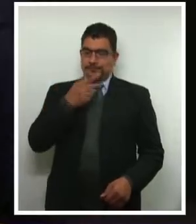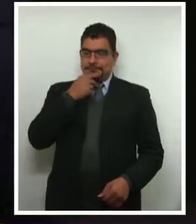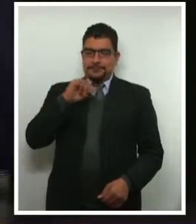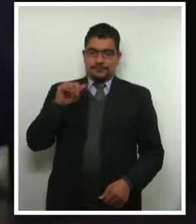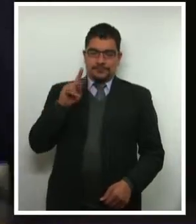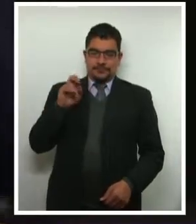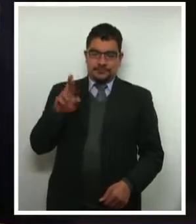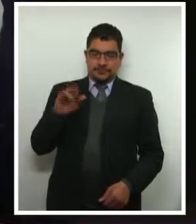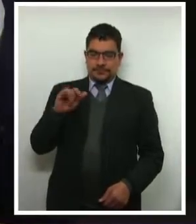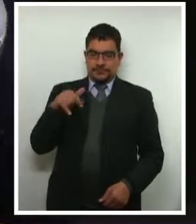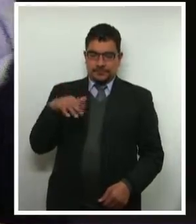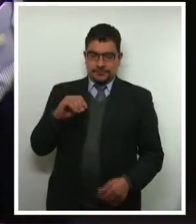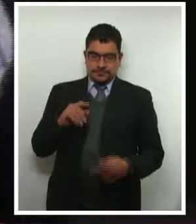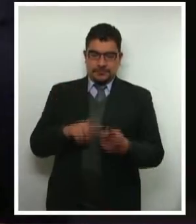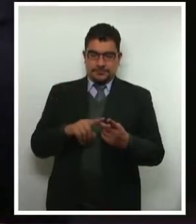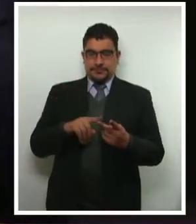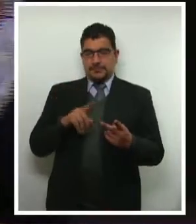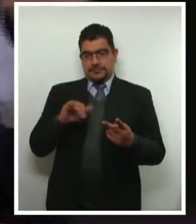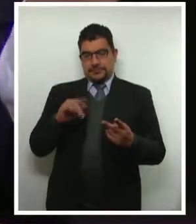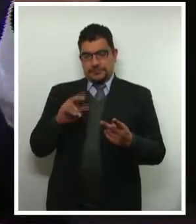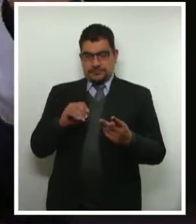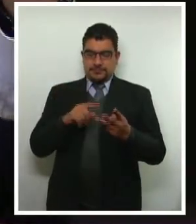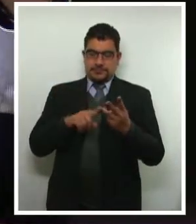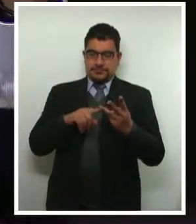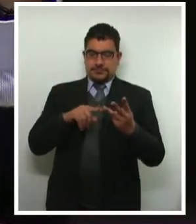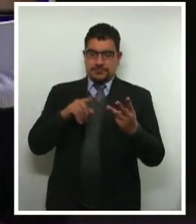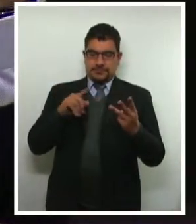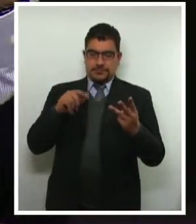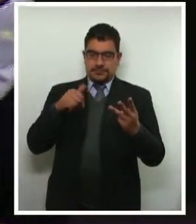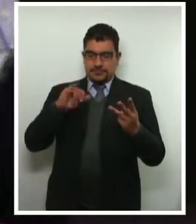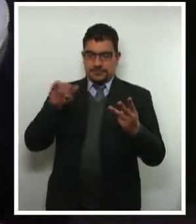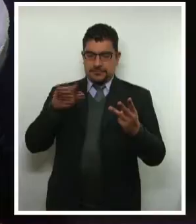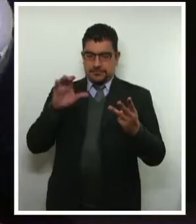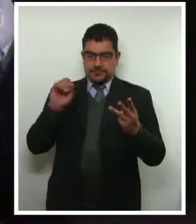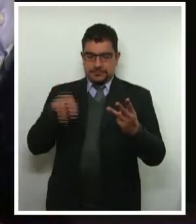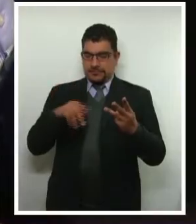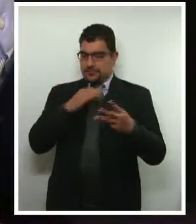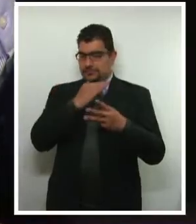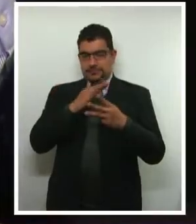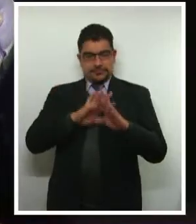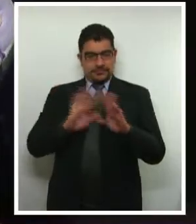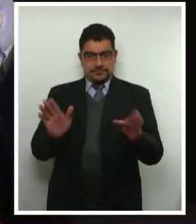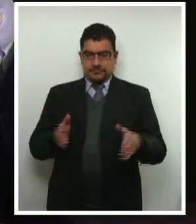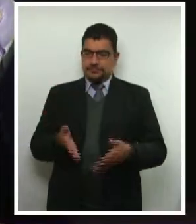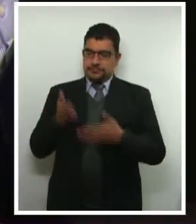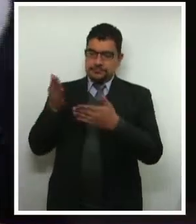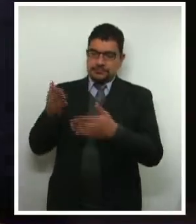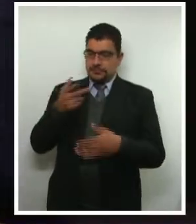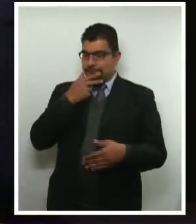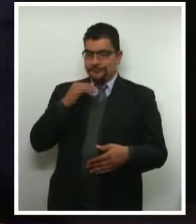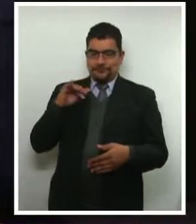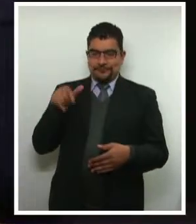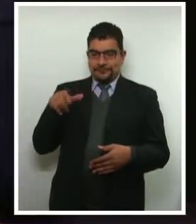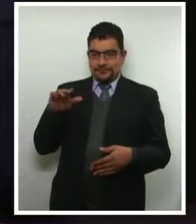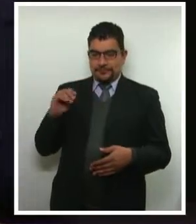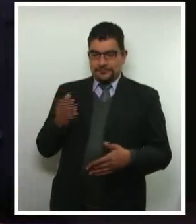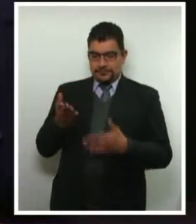Quijano, Jesús Ortega y Enrique Jackson, y vamos a concluir ahí la discusión. Adelante, diputado Quijano.